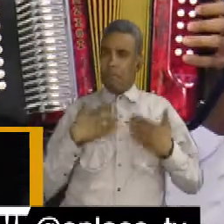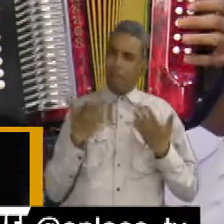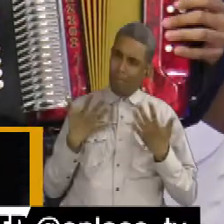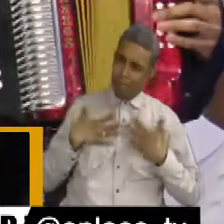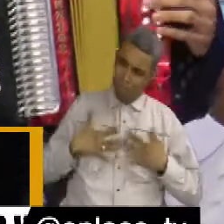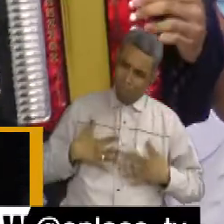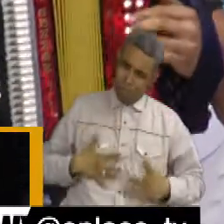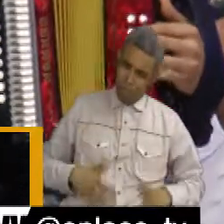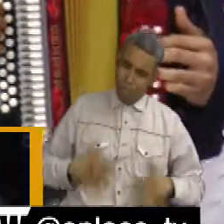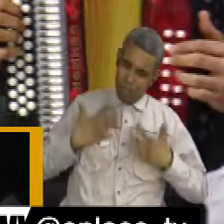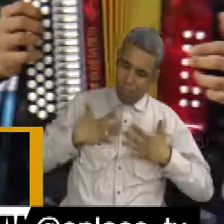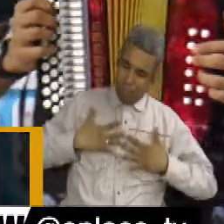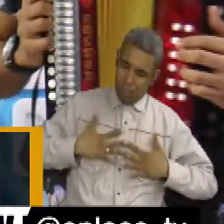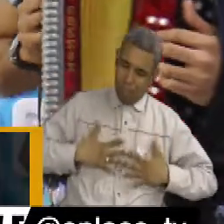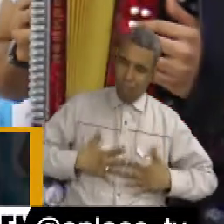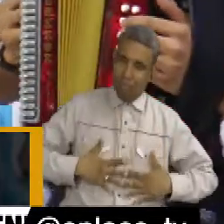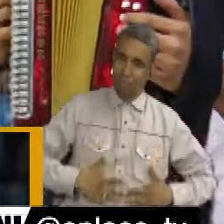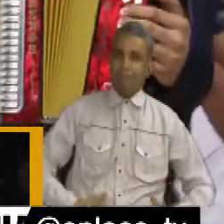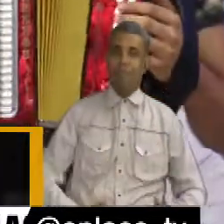me va a decir.